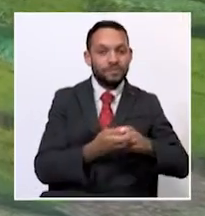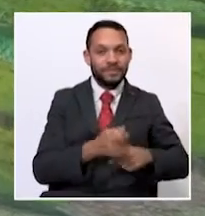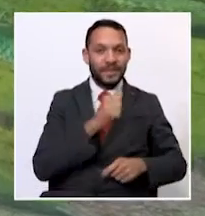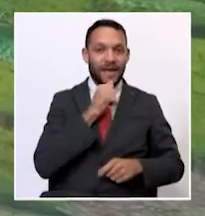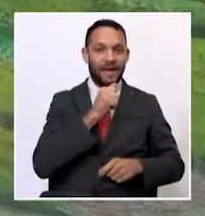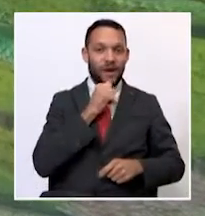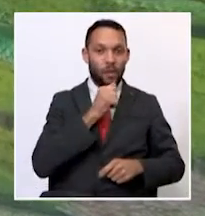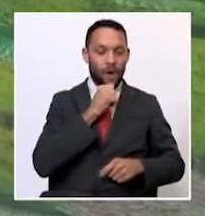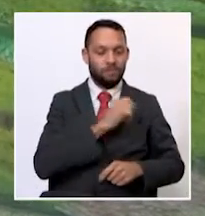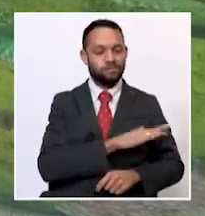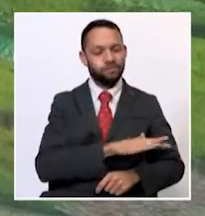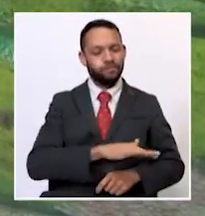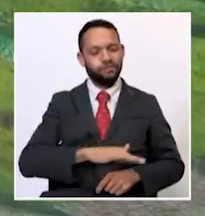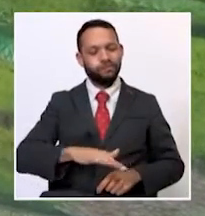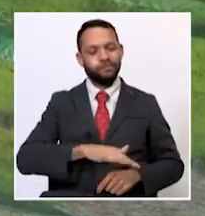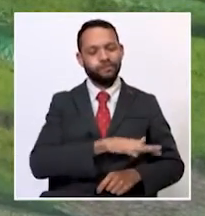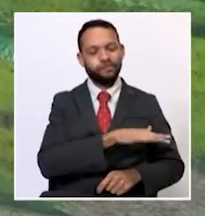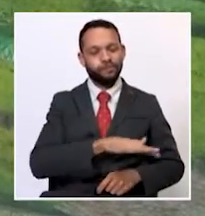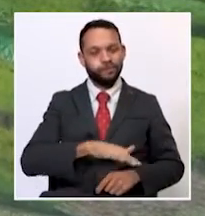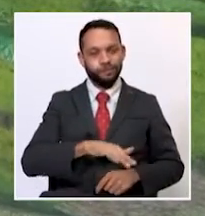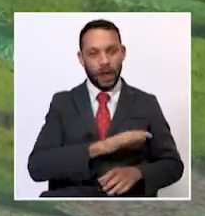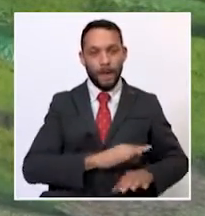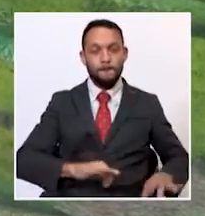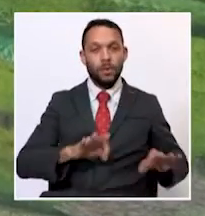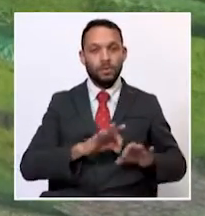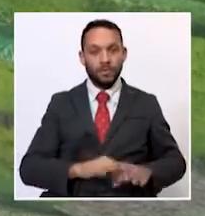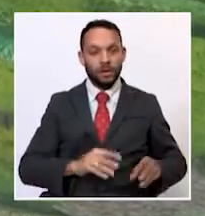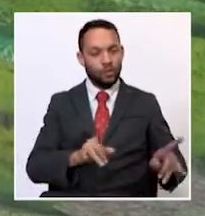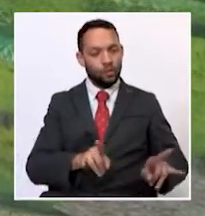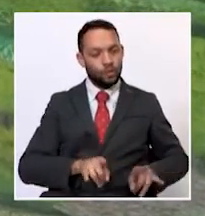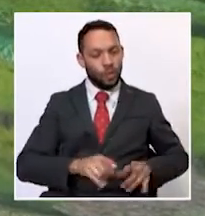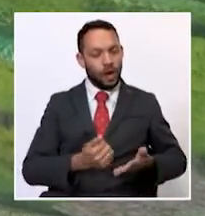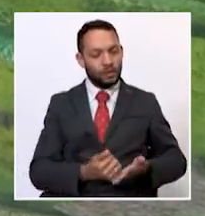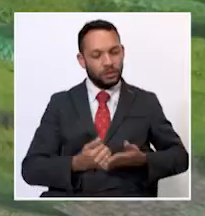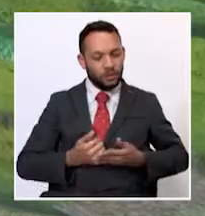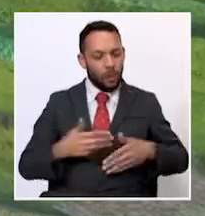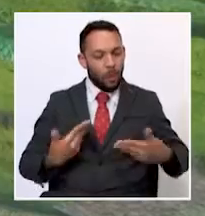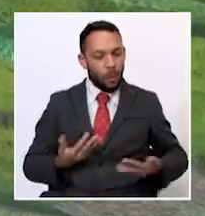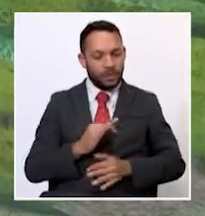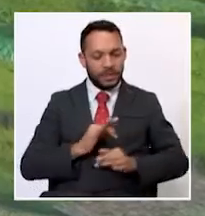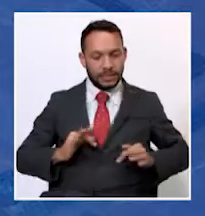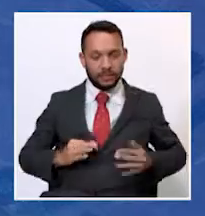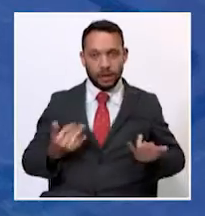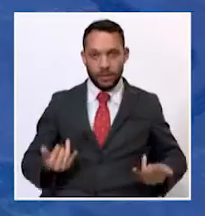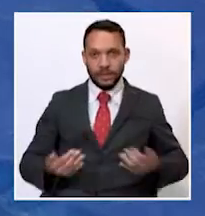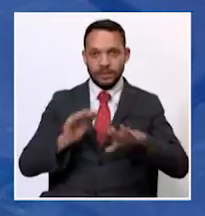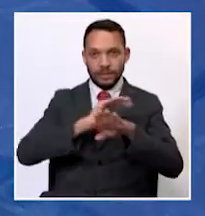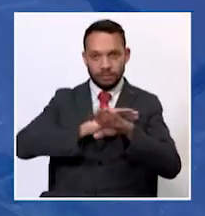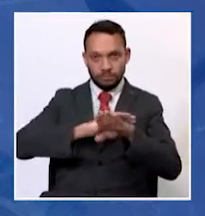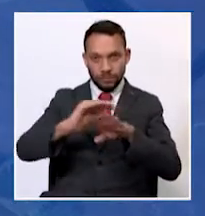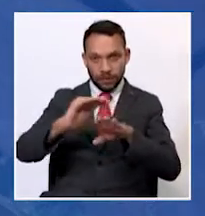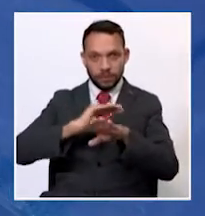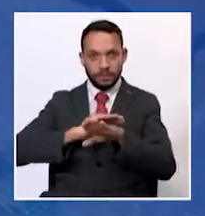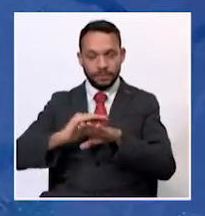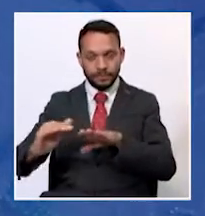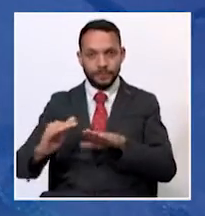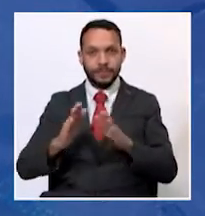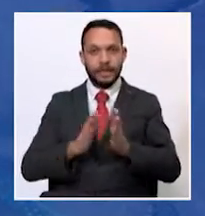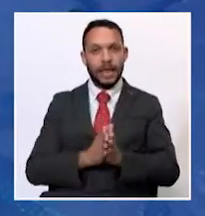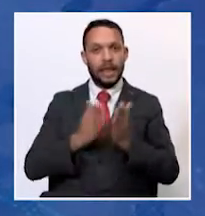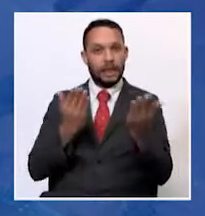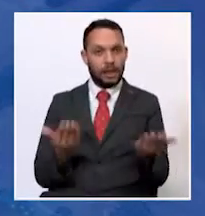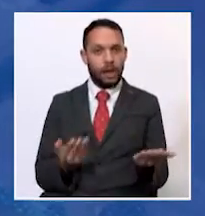un gran programa importante sobre hidroterapia médica. Pero antes quiero invitarlos a todos ustedes para que consigan este libro que se